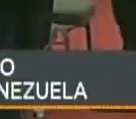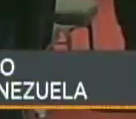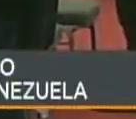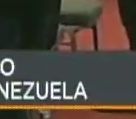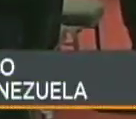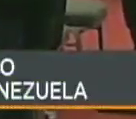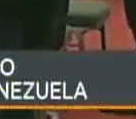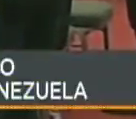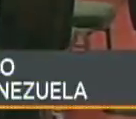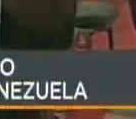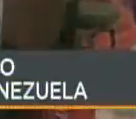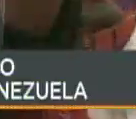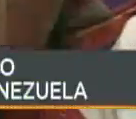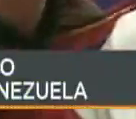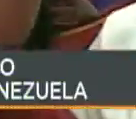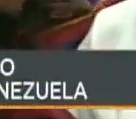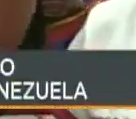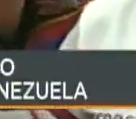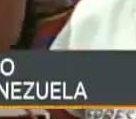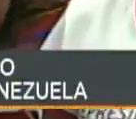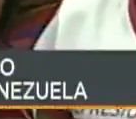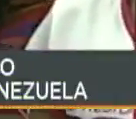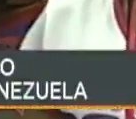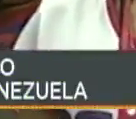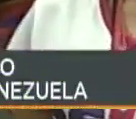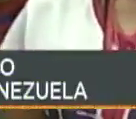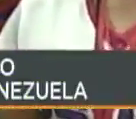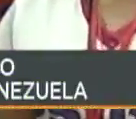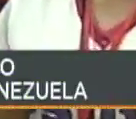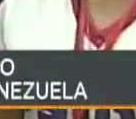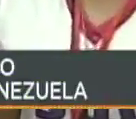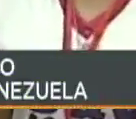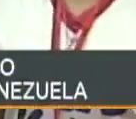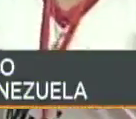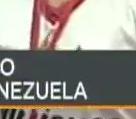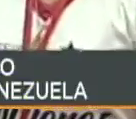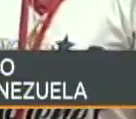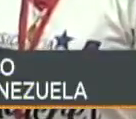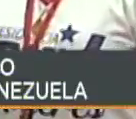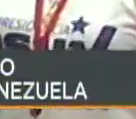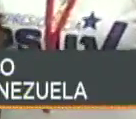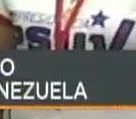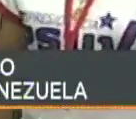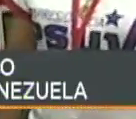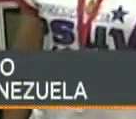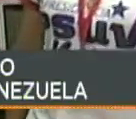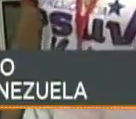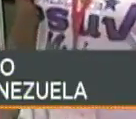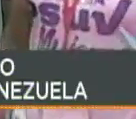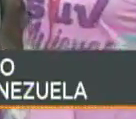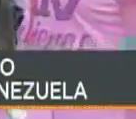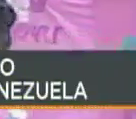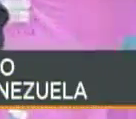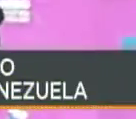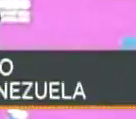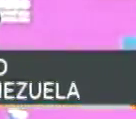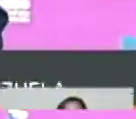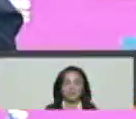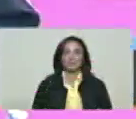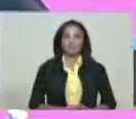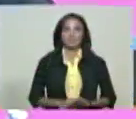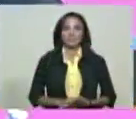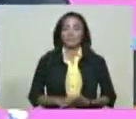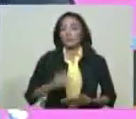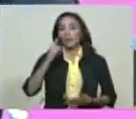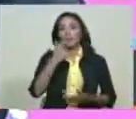es para ver al futuro para lo grande para responder de un pueblo que no le va a preguntar a ustedes